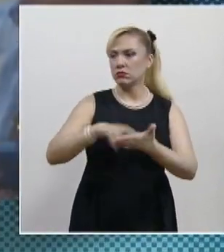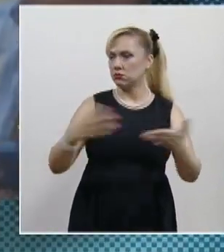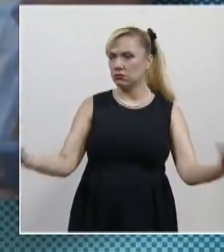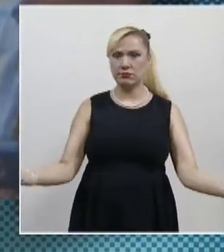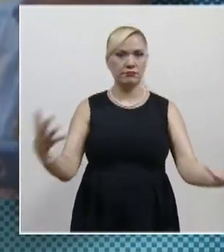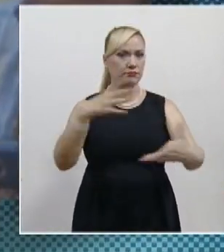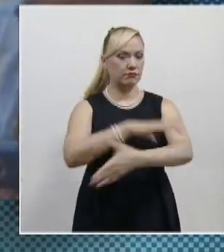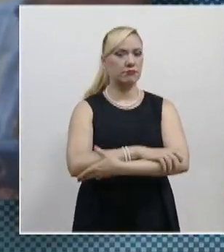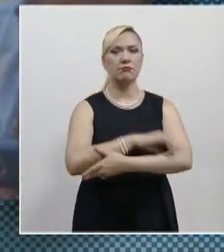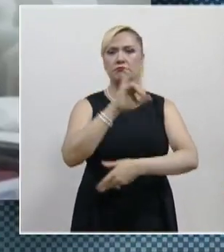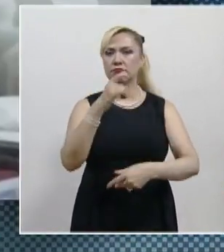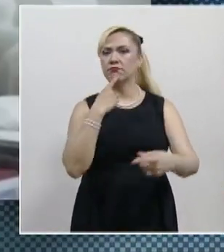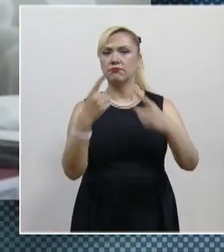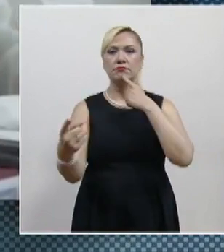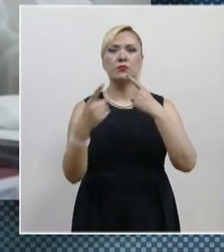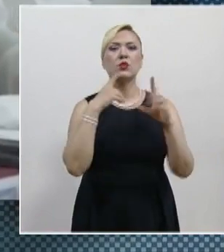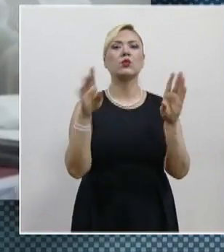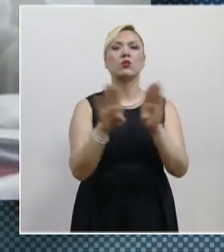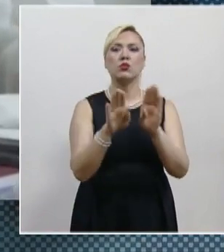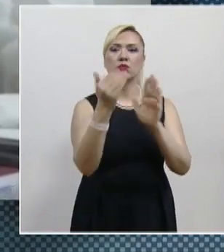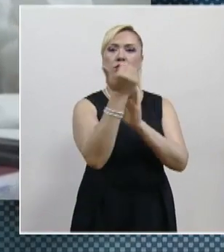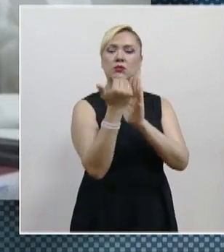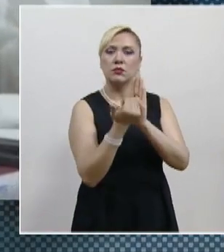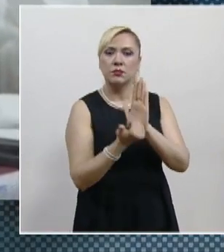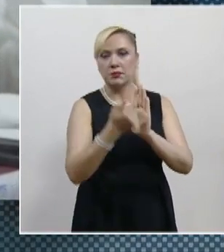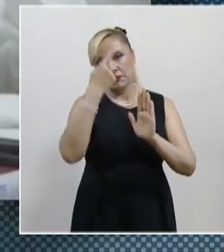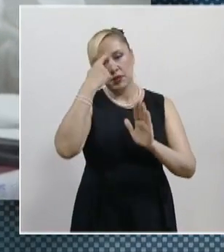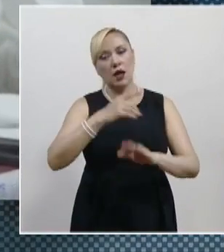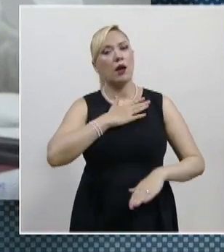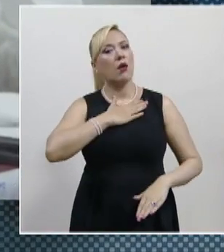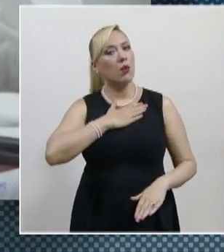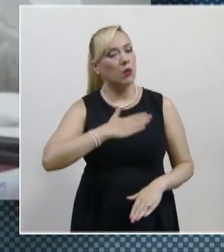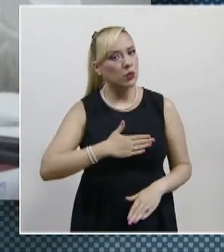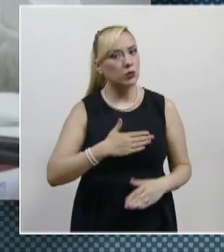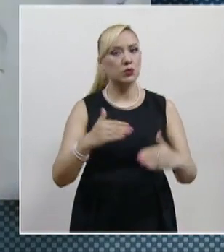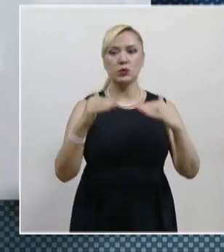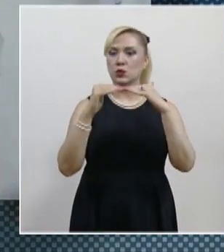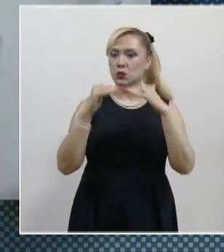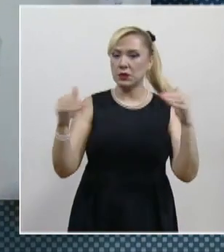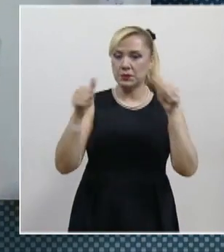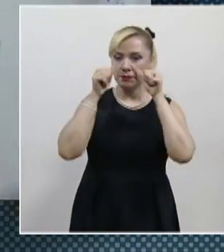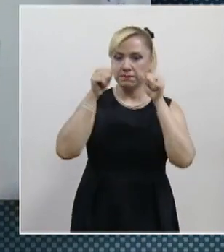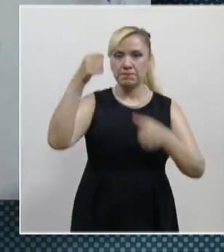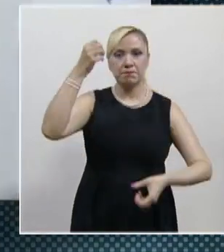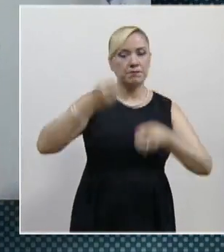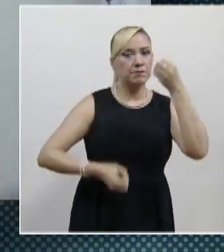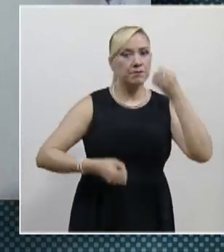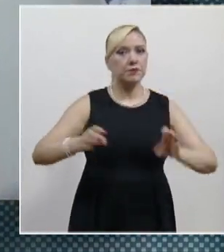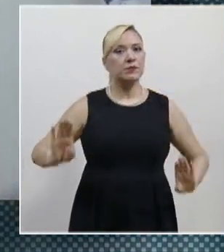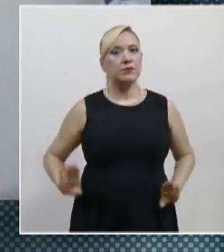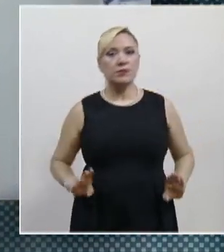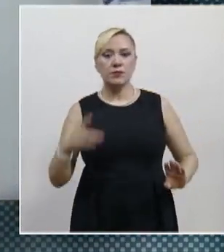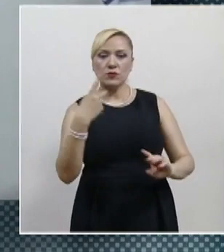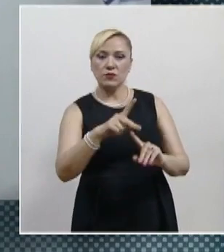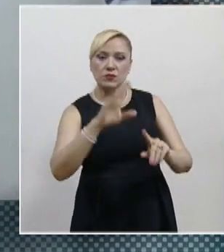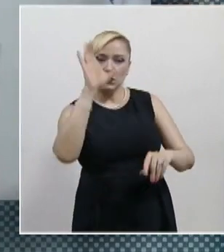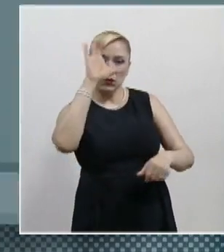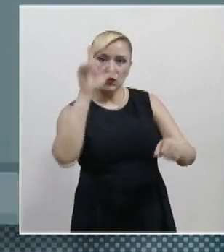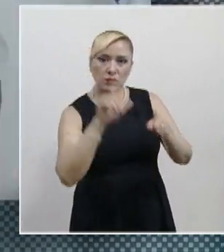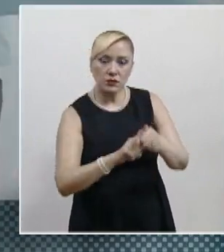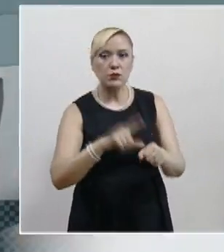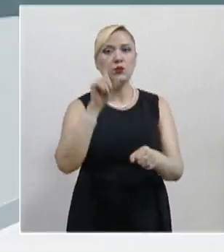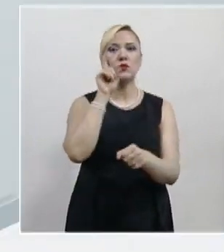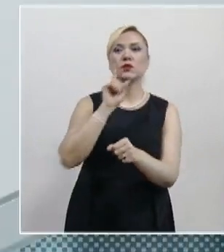coordinar acciones y estrategias que permitan construir una justicia igualitaria con perspectiva intercultural y de